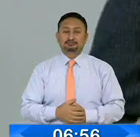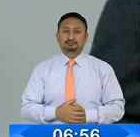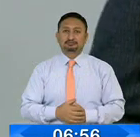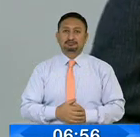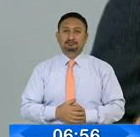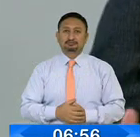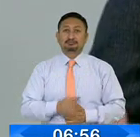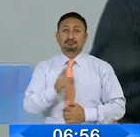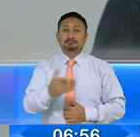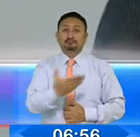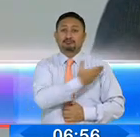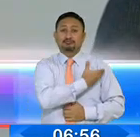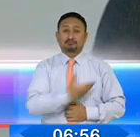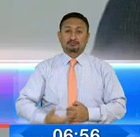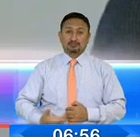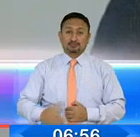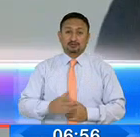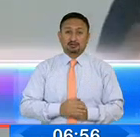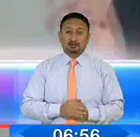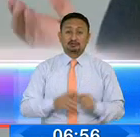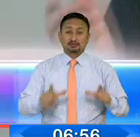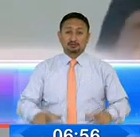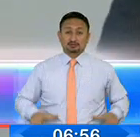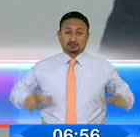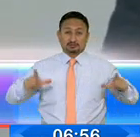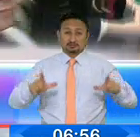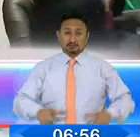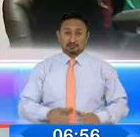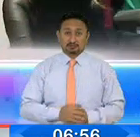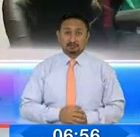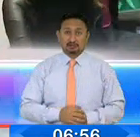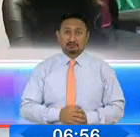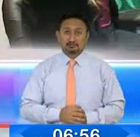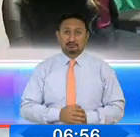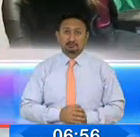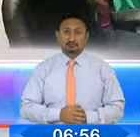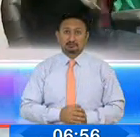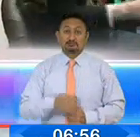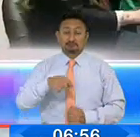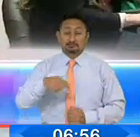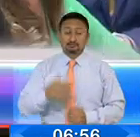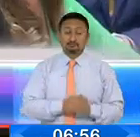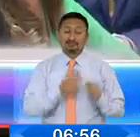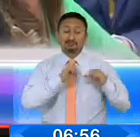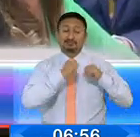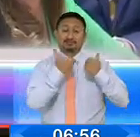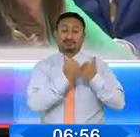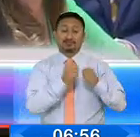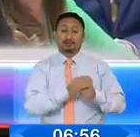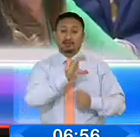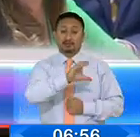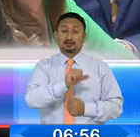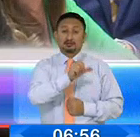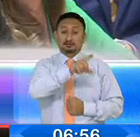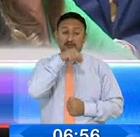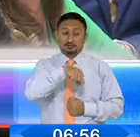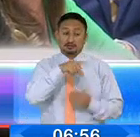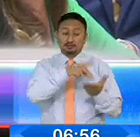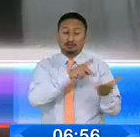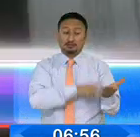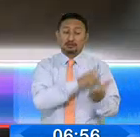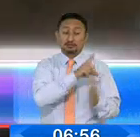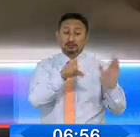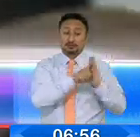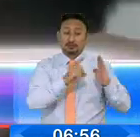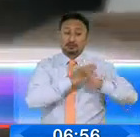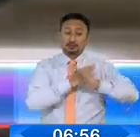El presidente de la República, Lenín Moreno, indicó que el Ejecutivo dialogará con los asambleístas sobre el proyecto de ley de defensa de